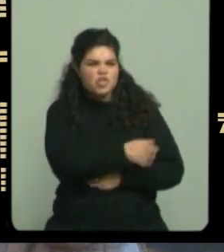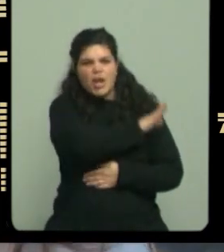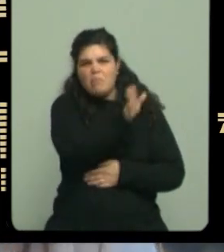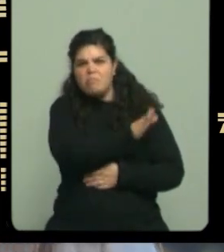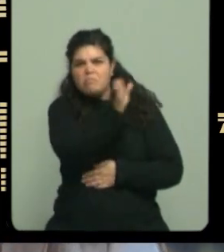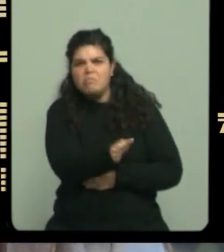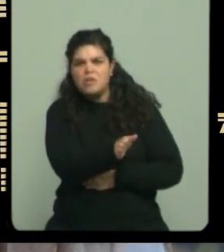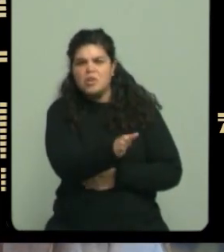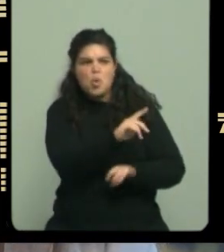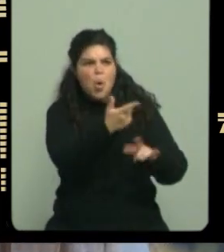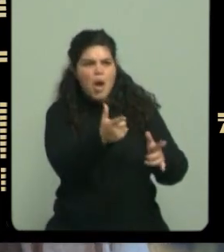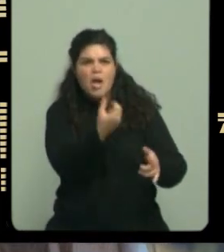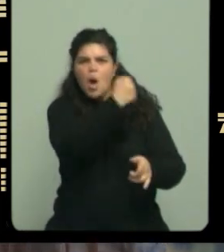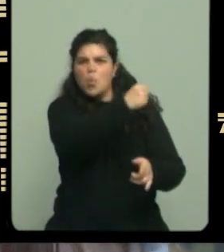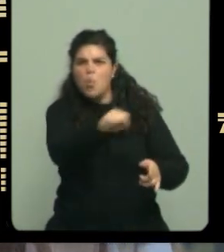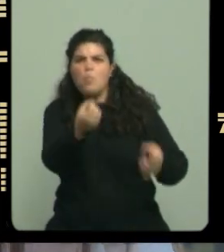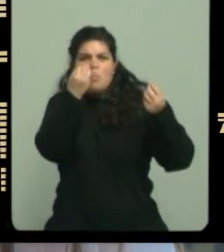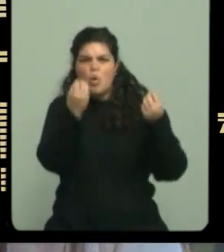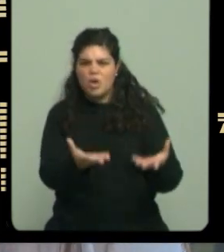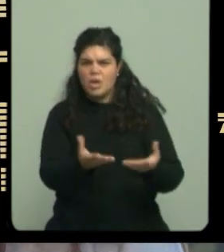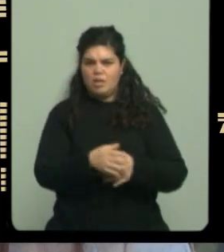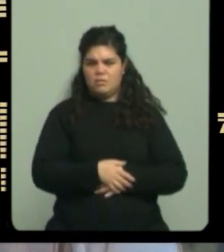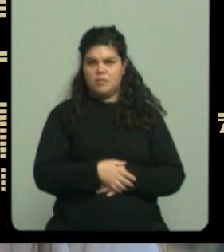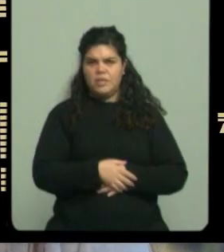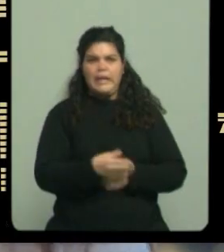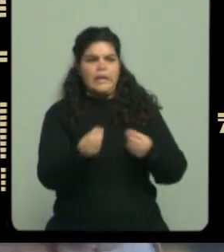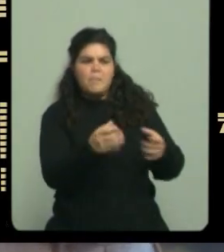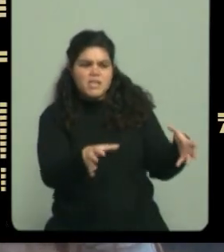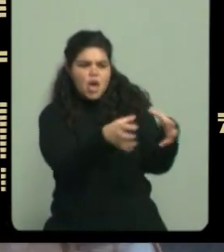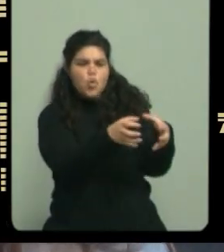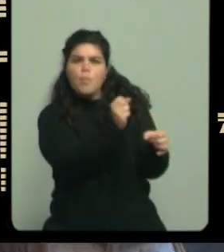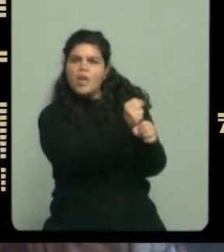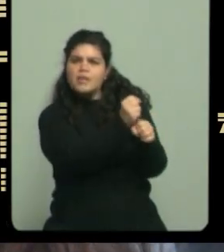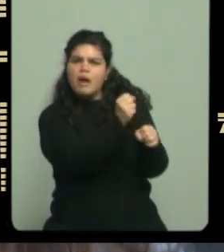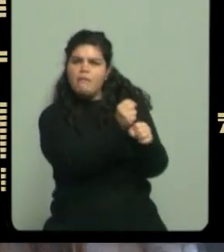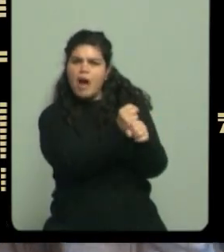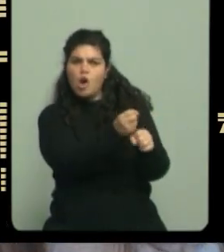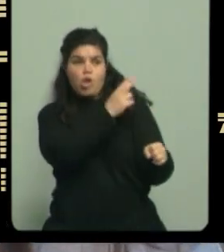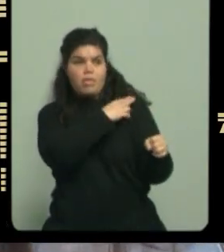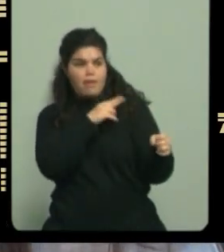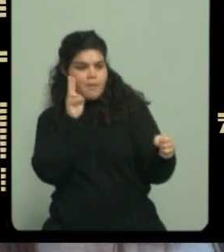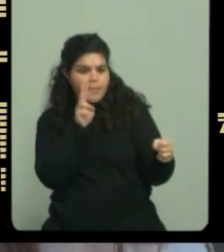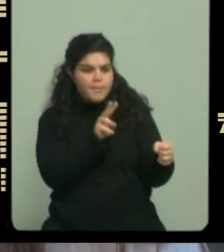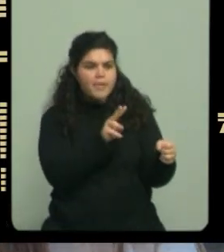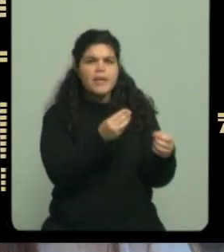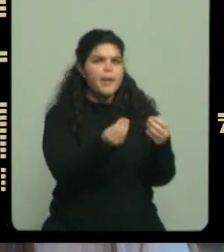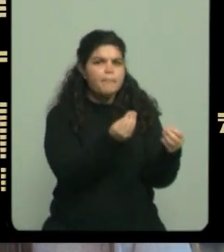persona no viene a trabajar, por qué tiene tantas licencias, qué pasa en estos grupos. Es muy importante conocer para